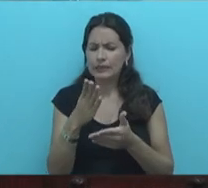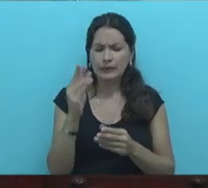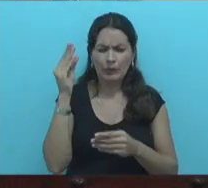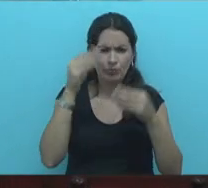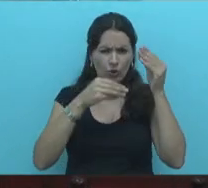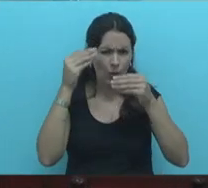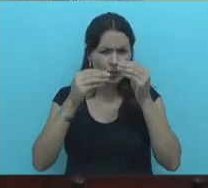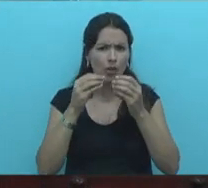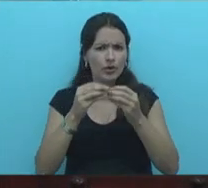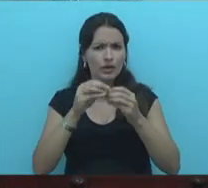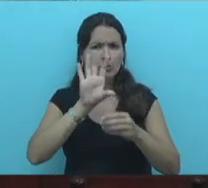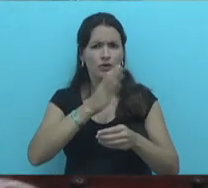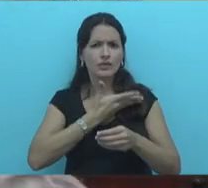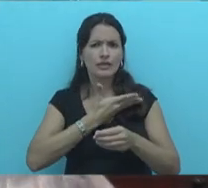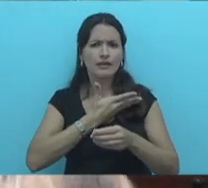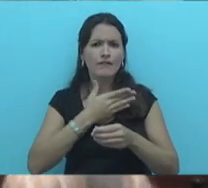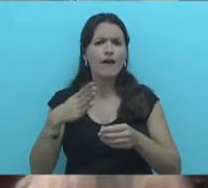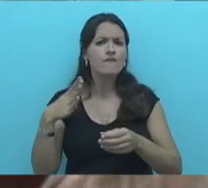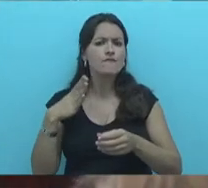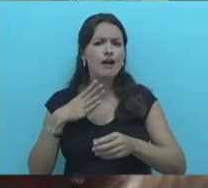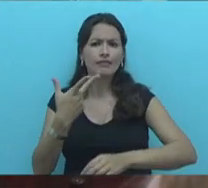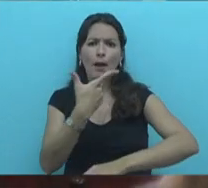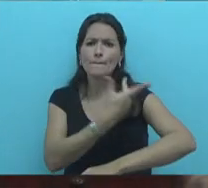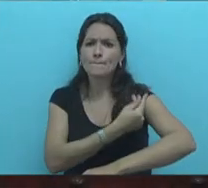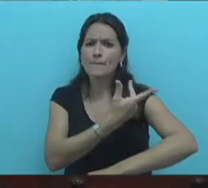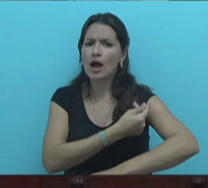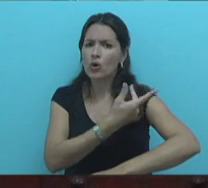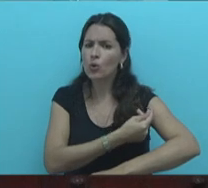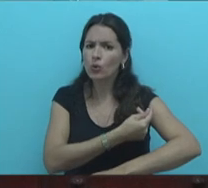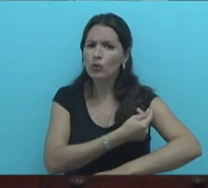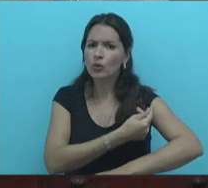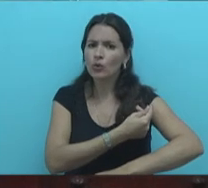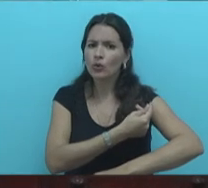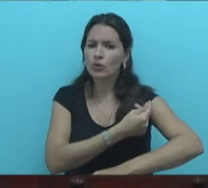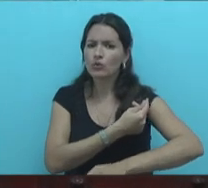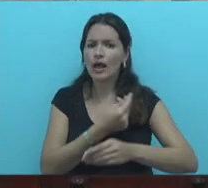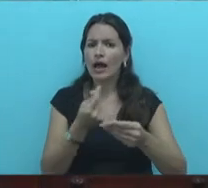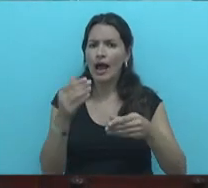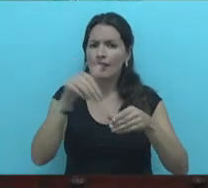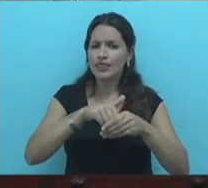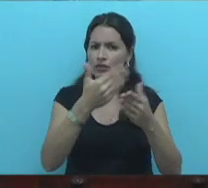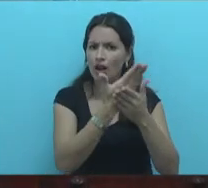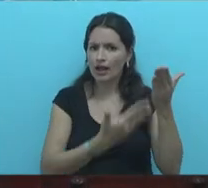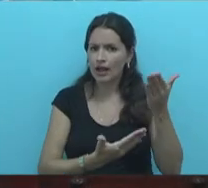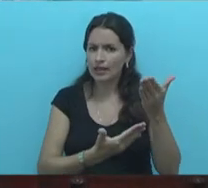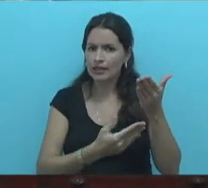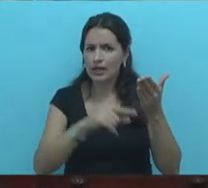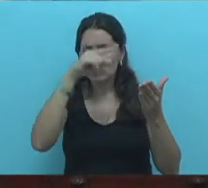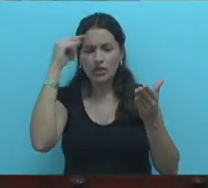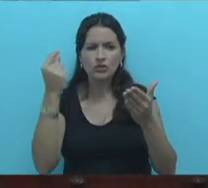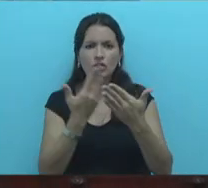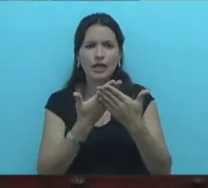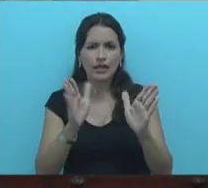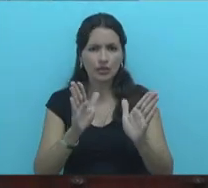nuestra provincia en 6 dosis claves, la mayoría de ellas forman parte del calendario nacional de vacunación gratuito y